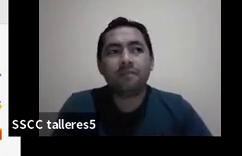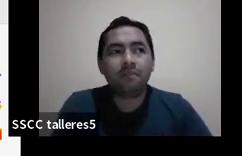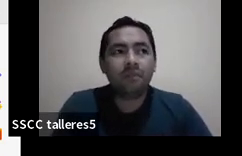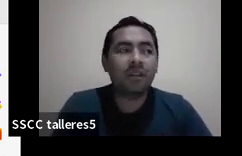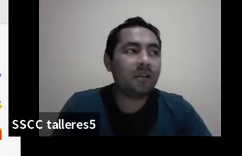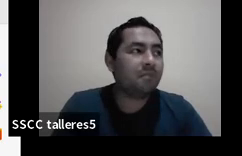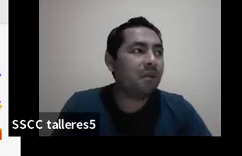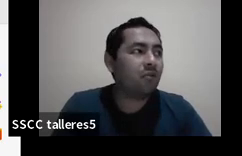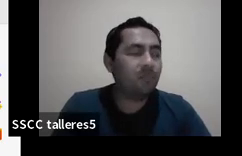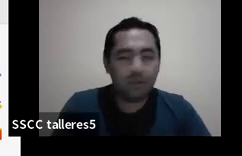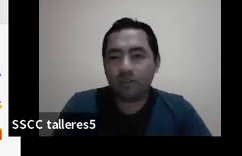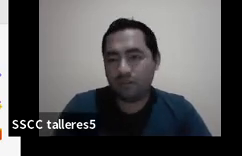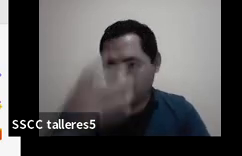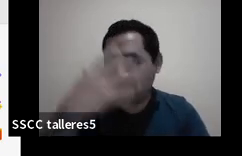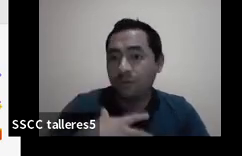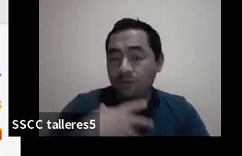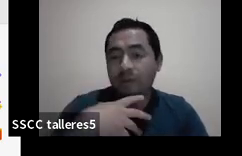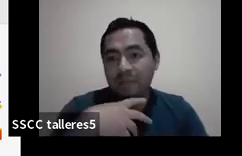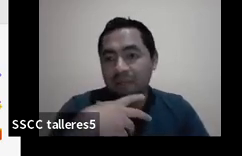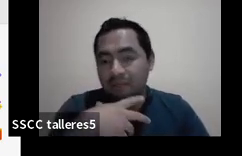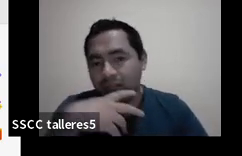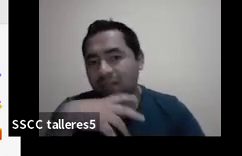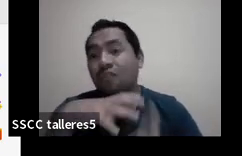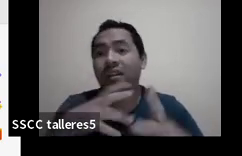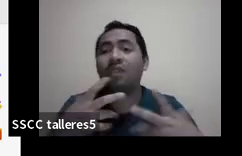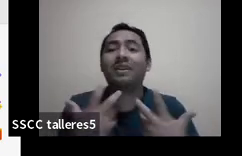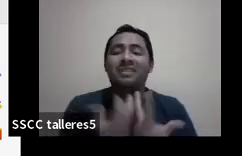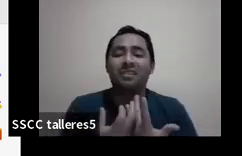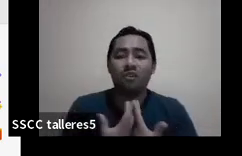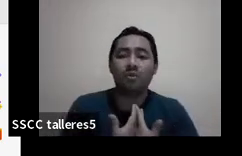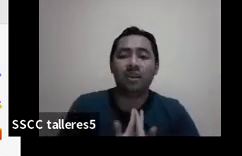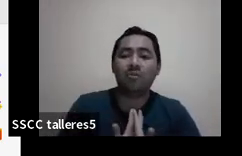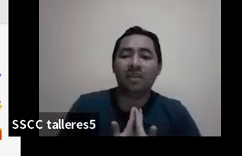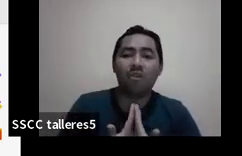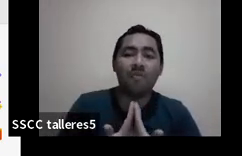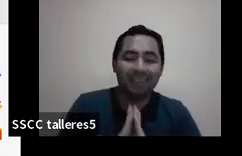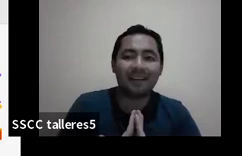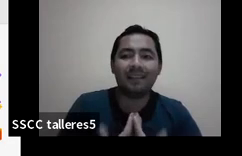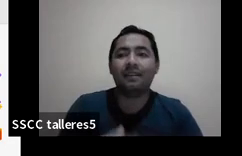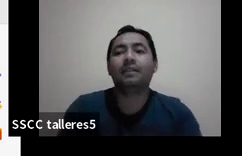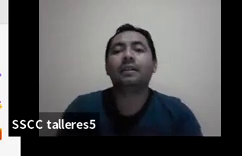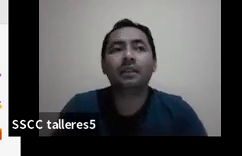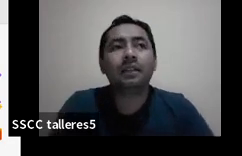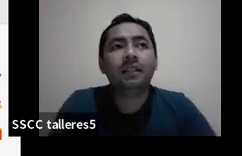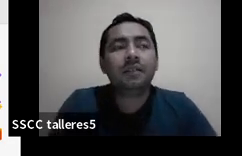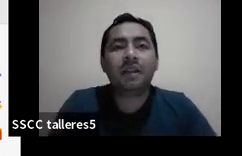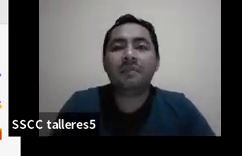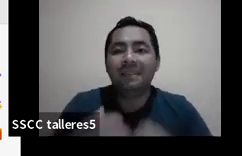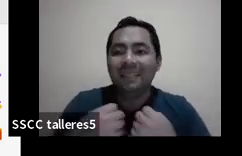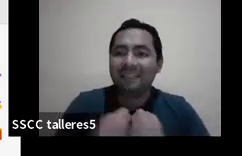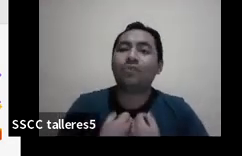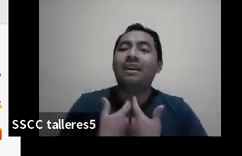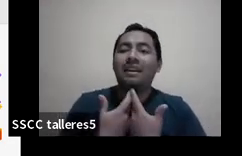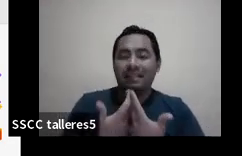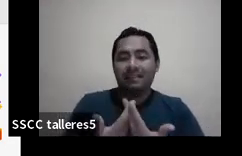señas? Porque para una persona, incluso para mí, que tengo la lengua de señas como mi lengua materna, para